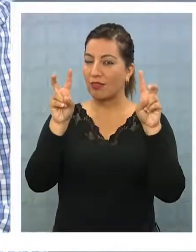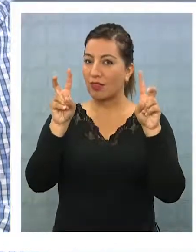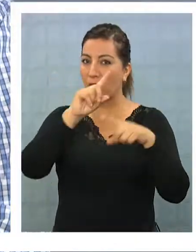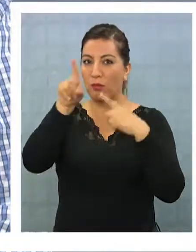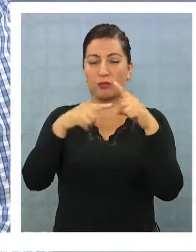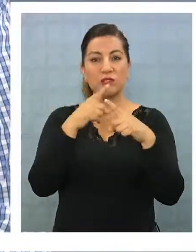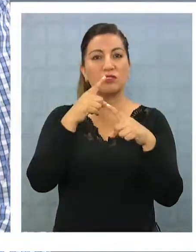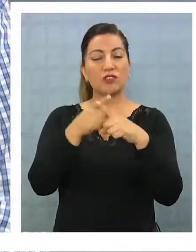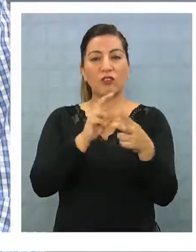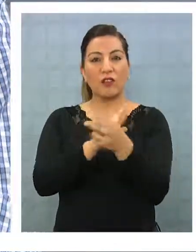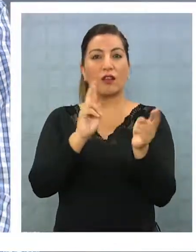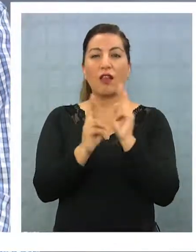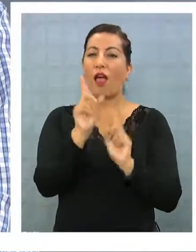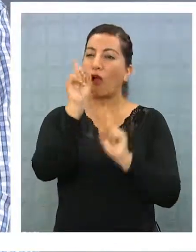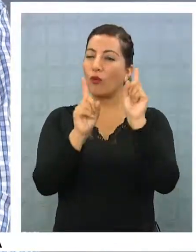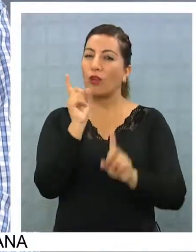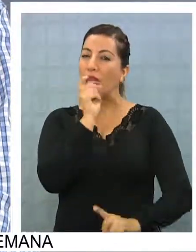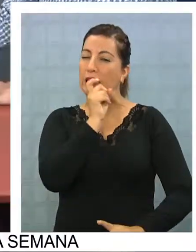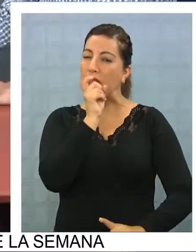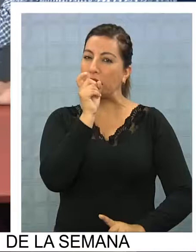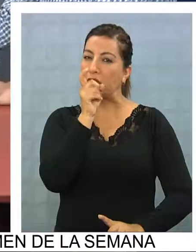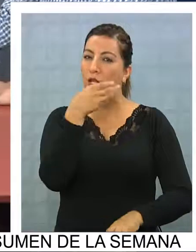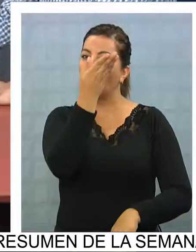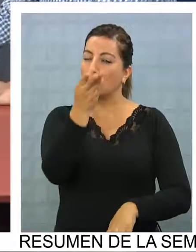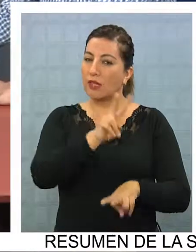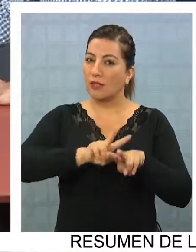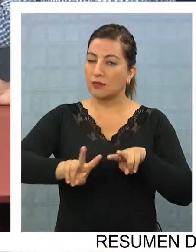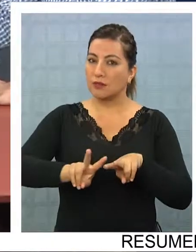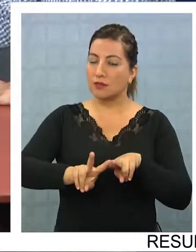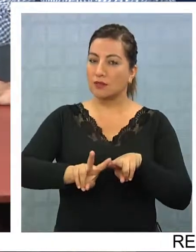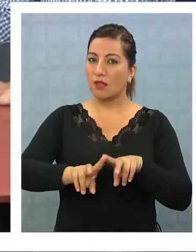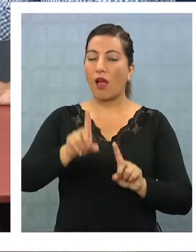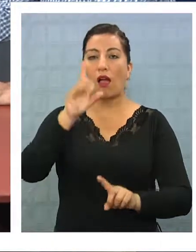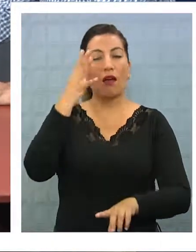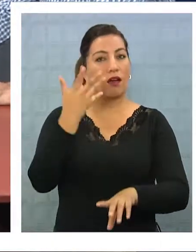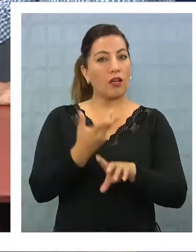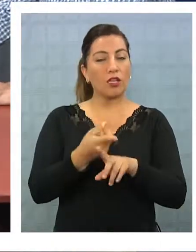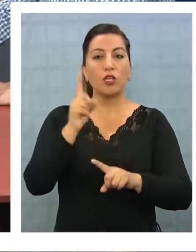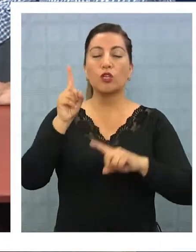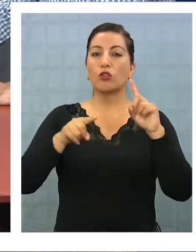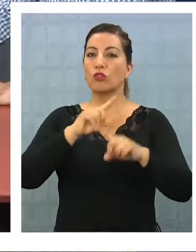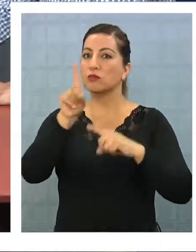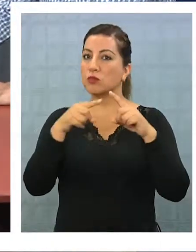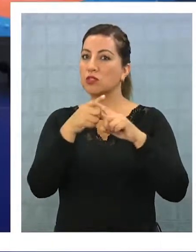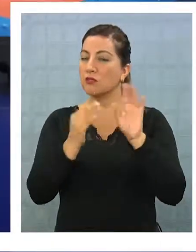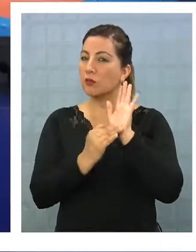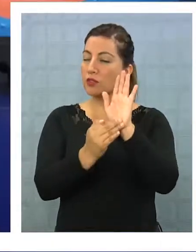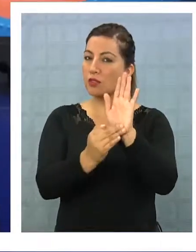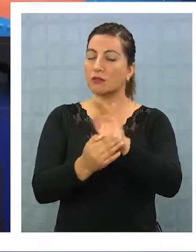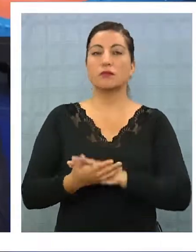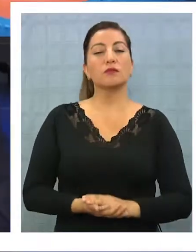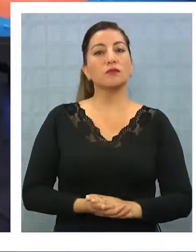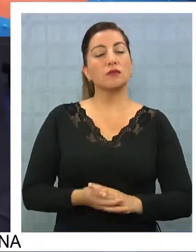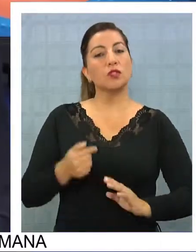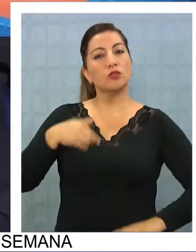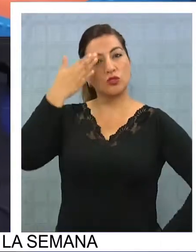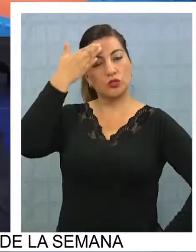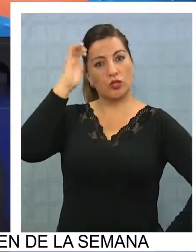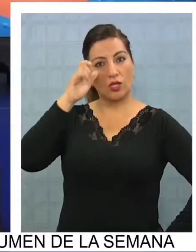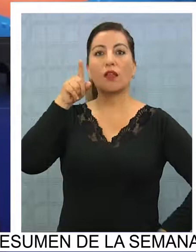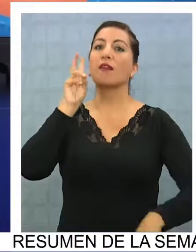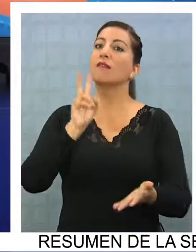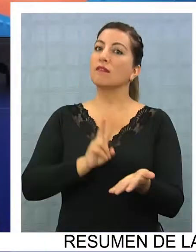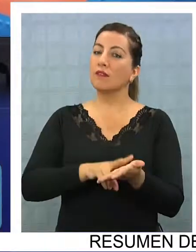esta reforma? ¿Ha habido mucha crítica respecto de lo que se está haciendo? ¿Hay cosas que destacar de lo que se hace? Bueno, yo creo